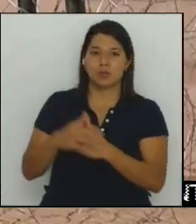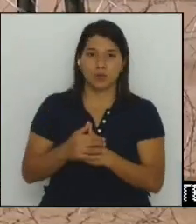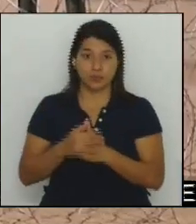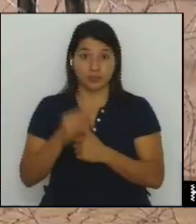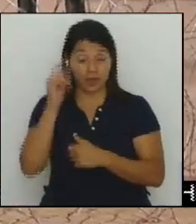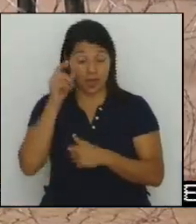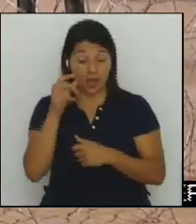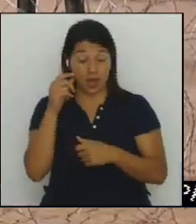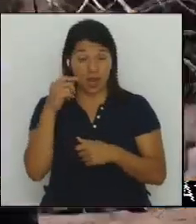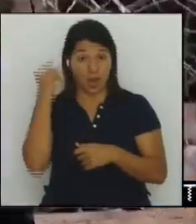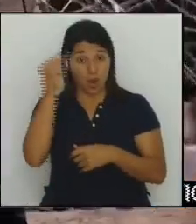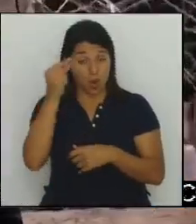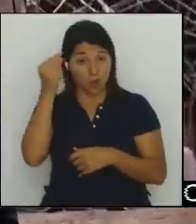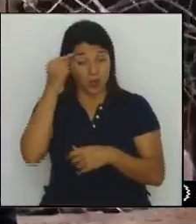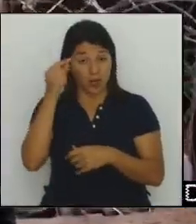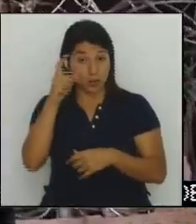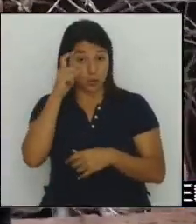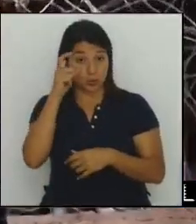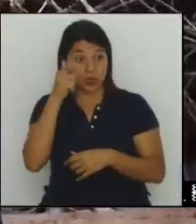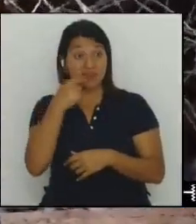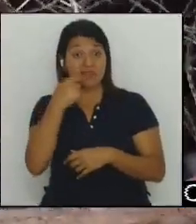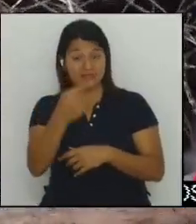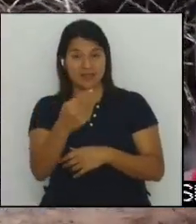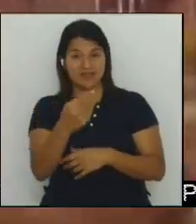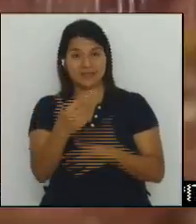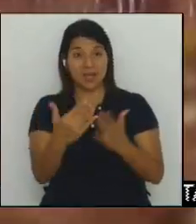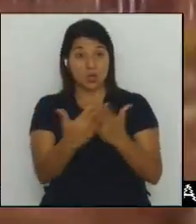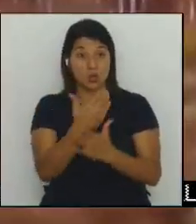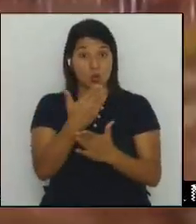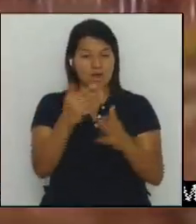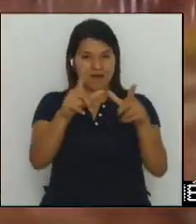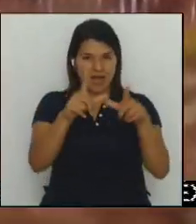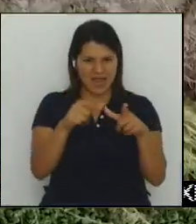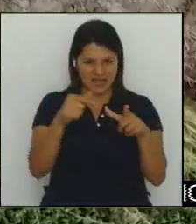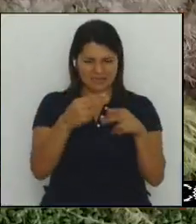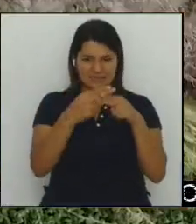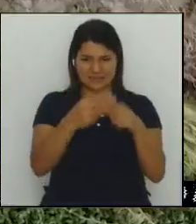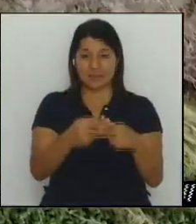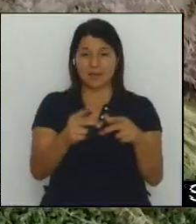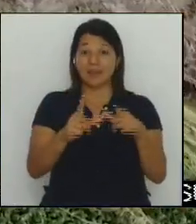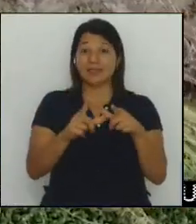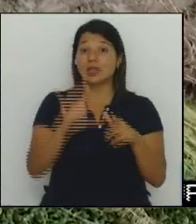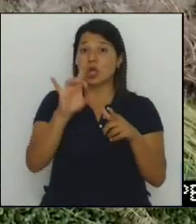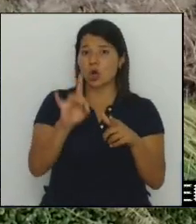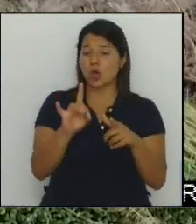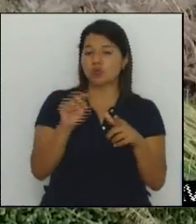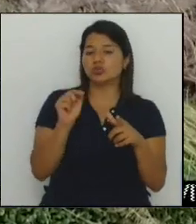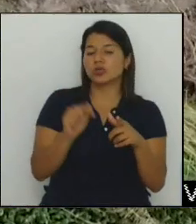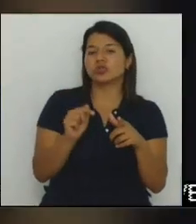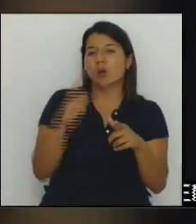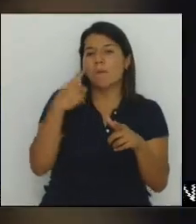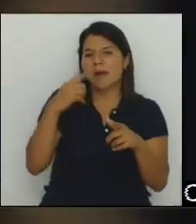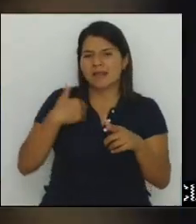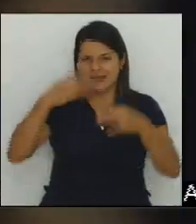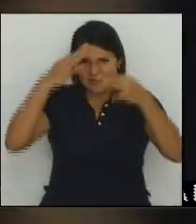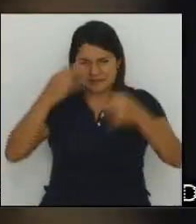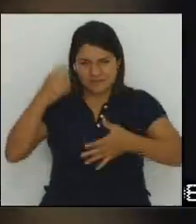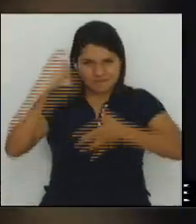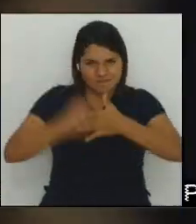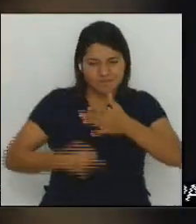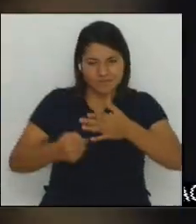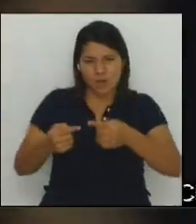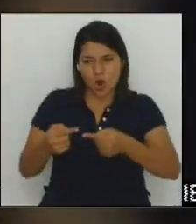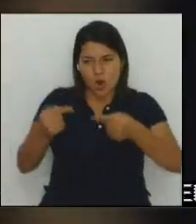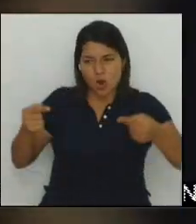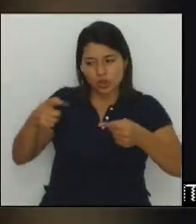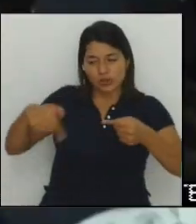políticas, como el Título 8, están destinadas tanto a tomar medidas enérgicas contra los cruces ilegales como a ofrecer